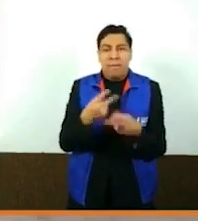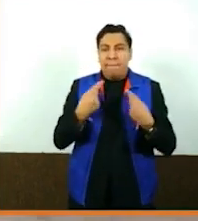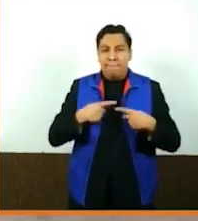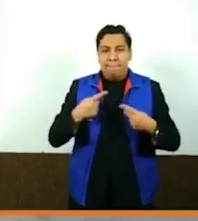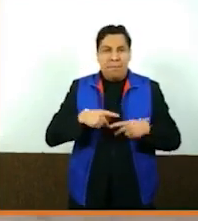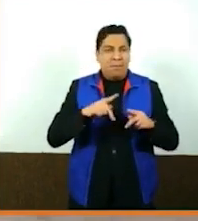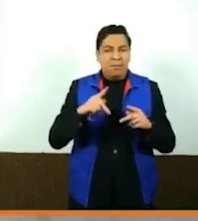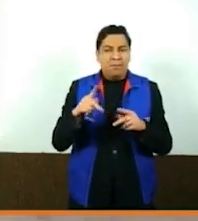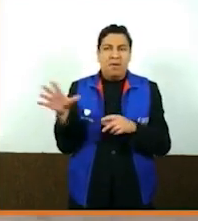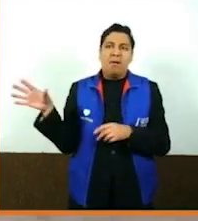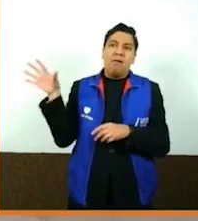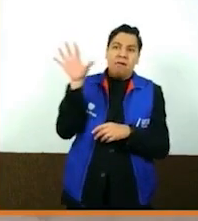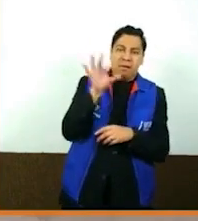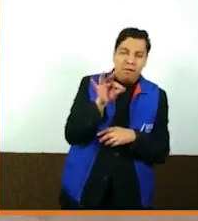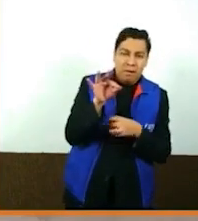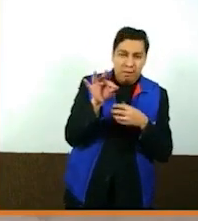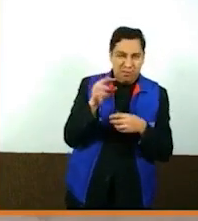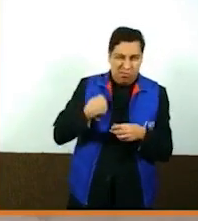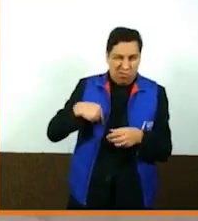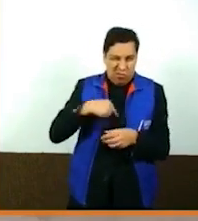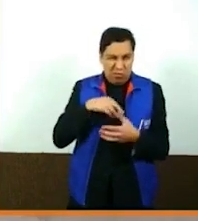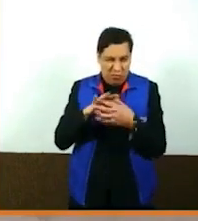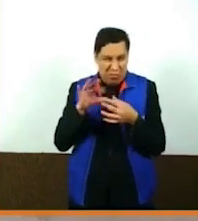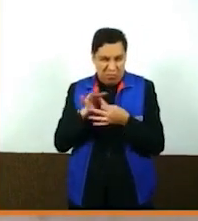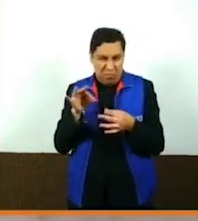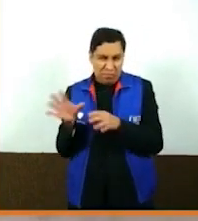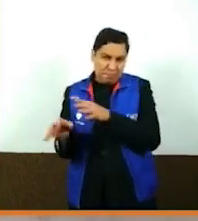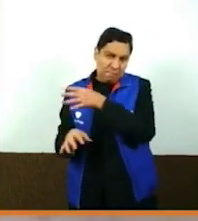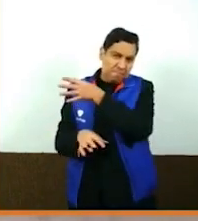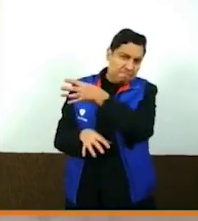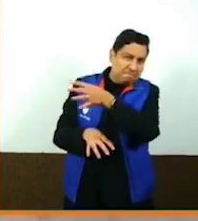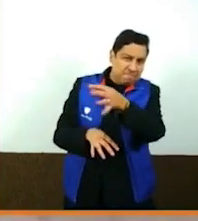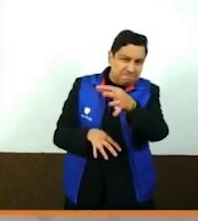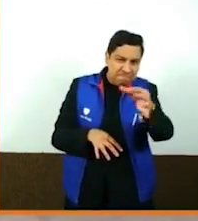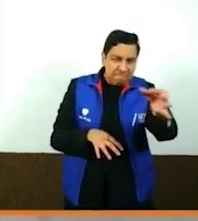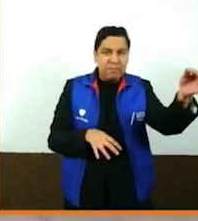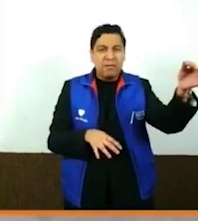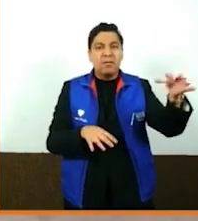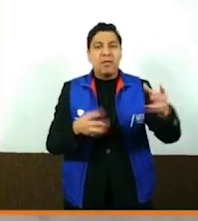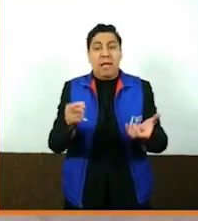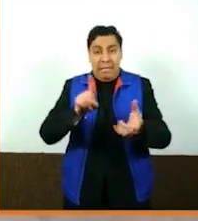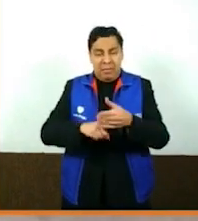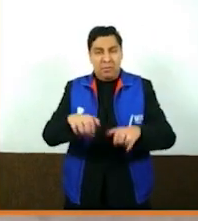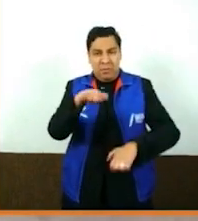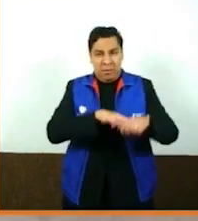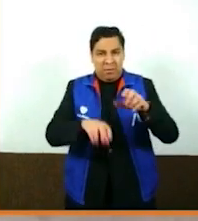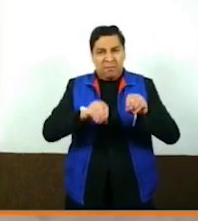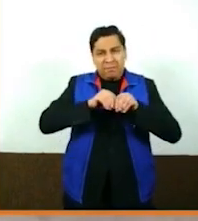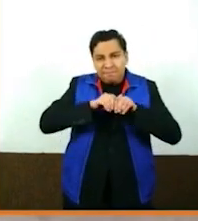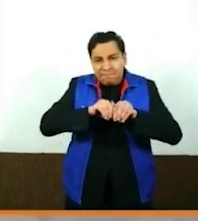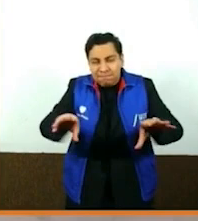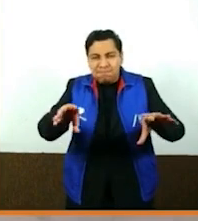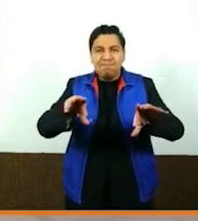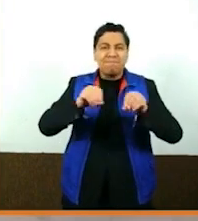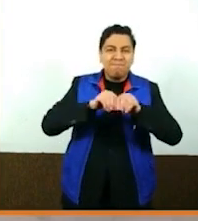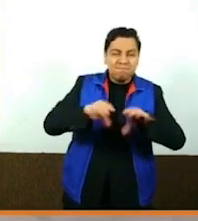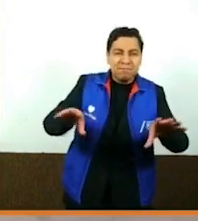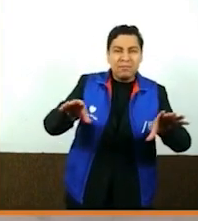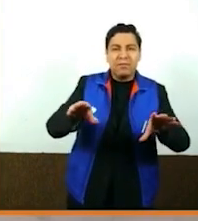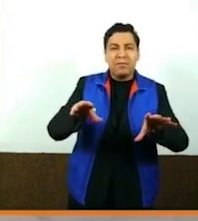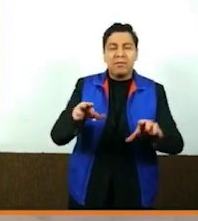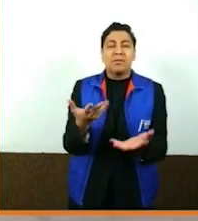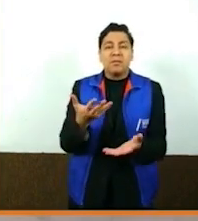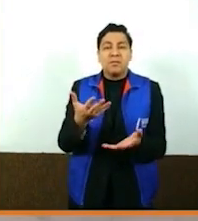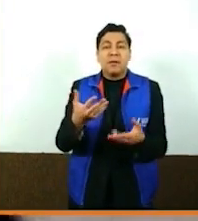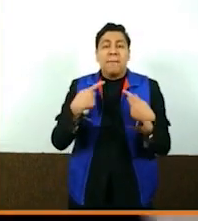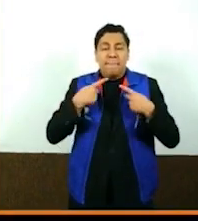movimiento. Este esfuerzo, además de fortalecer a través de las acciones al interior de las empresas con mensajes hacia nuestro